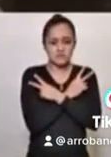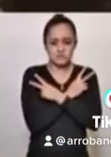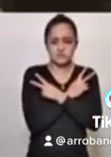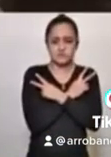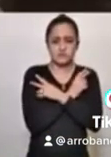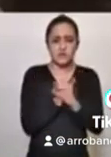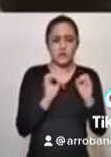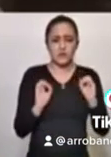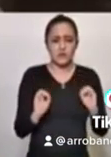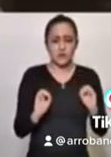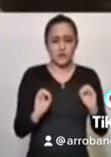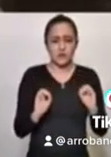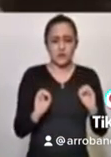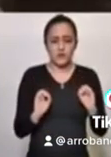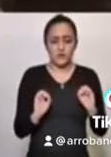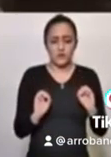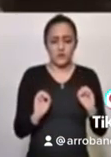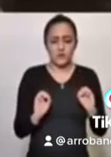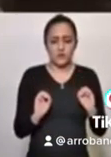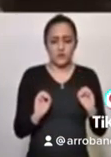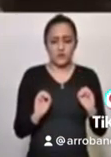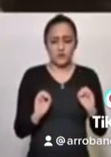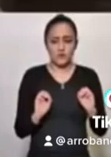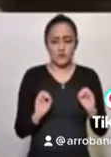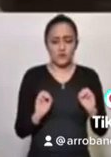puedan salir